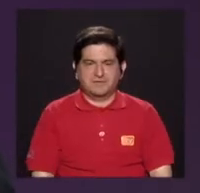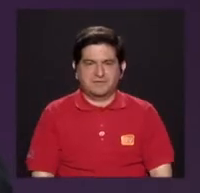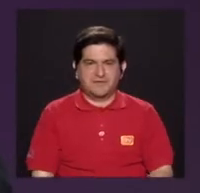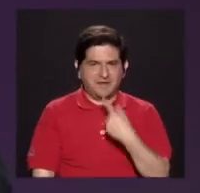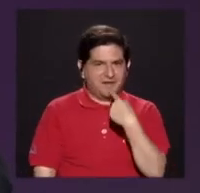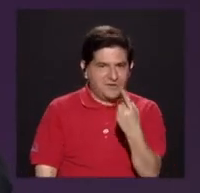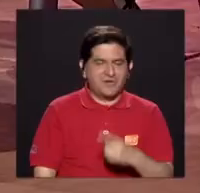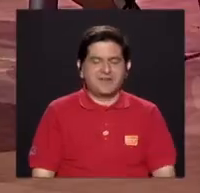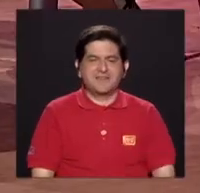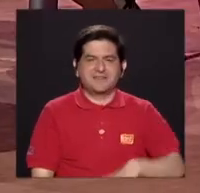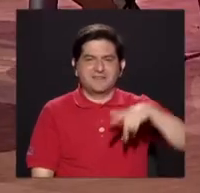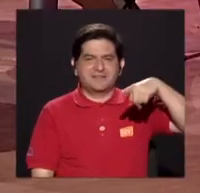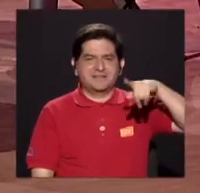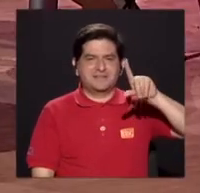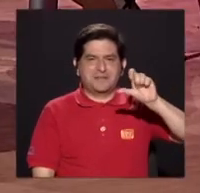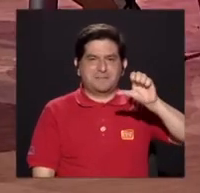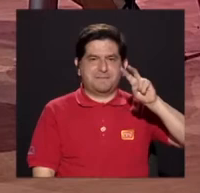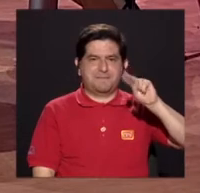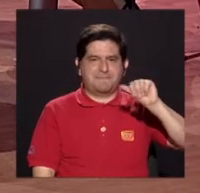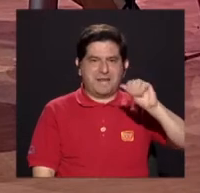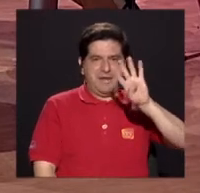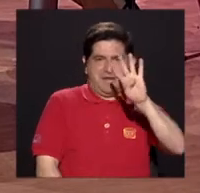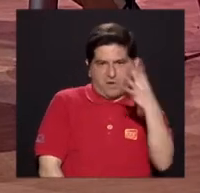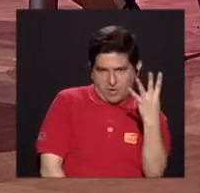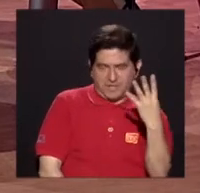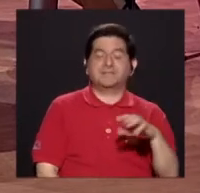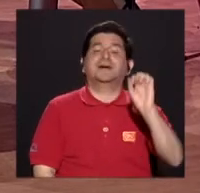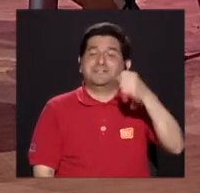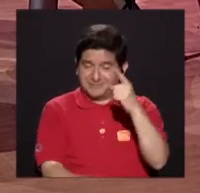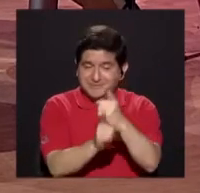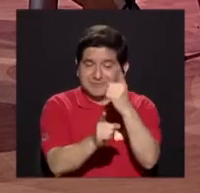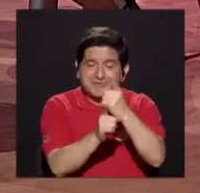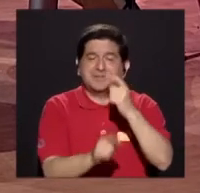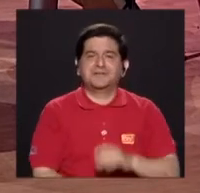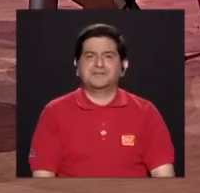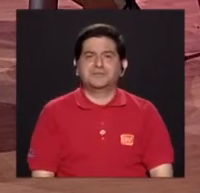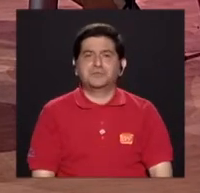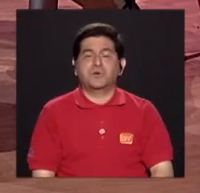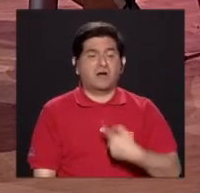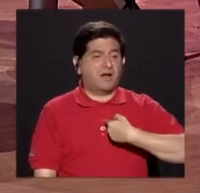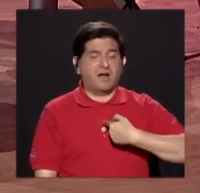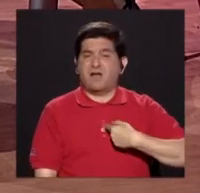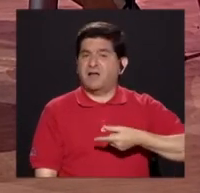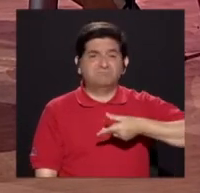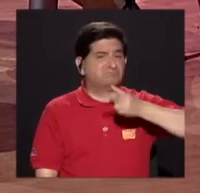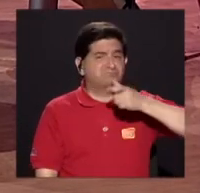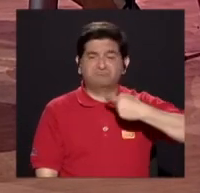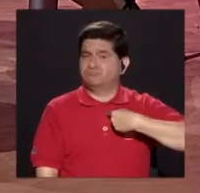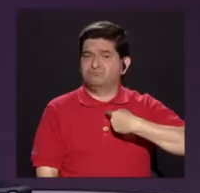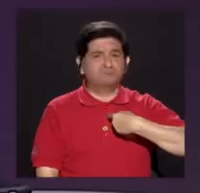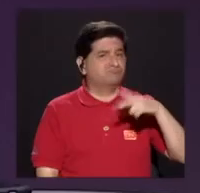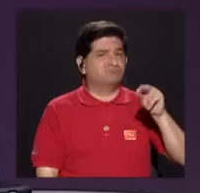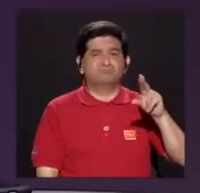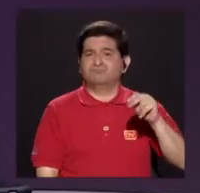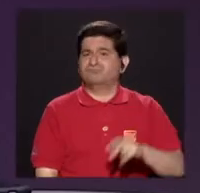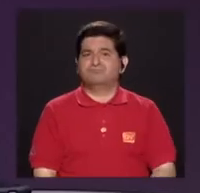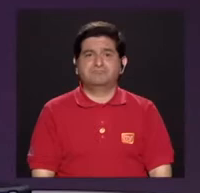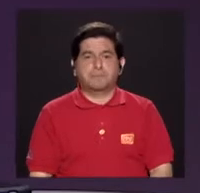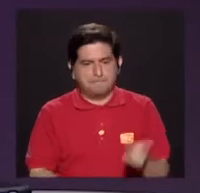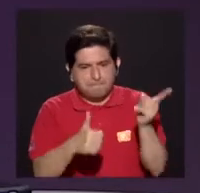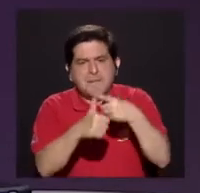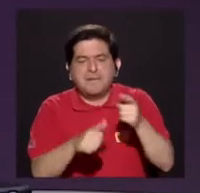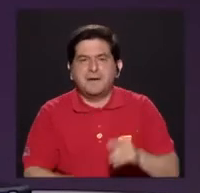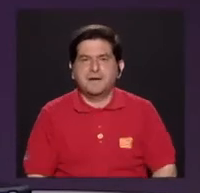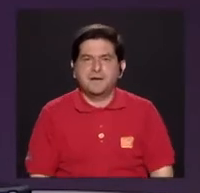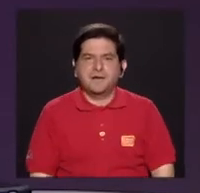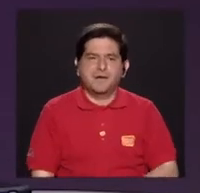cuarta. Exactamente, la plena cuarta. ¿Cuál es el punto? Yo no tomo. Entonces, eso es lo primero. Lo